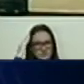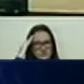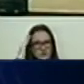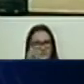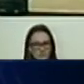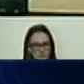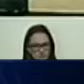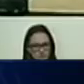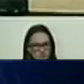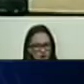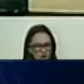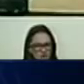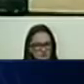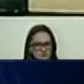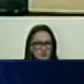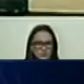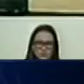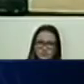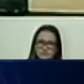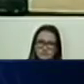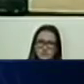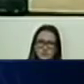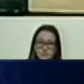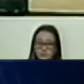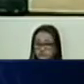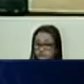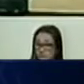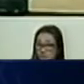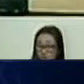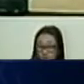sacamos, que sorprendió al mundo.